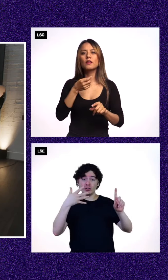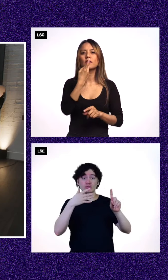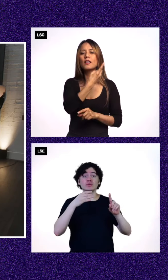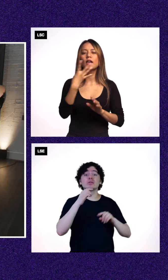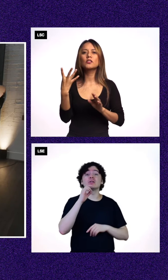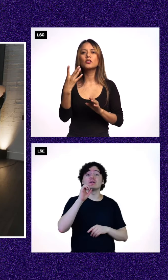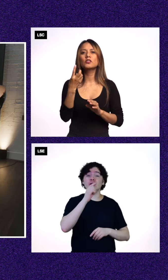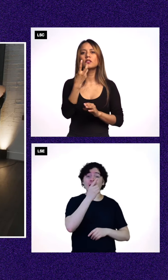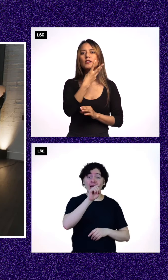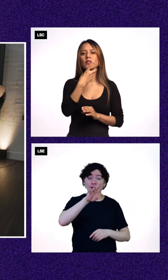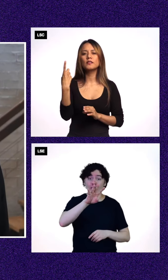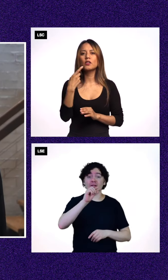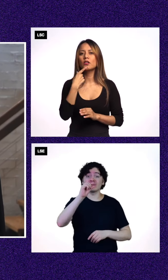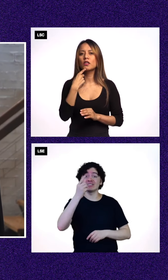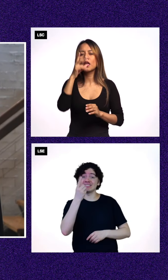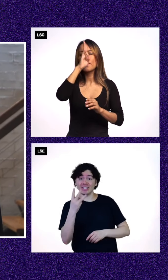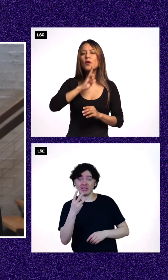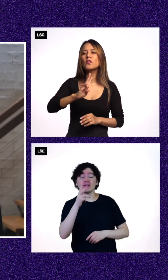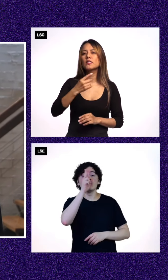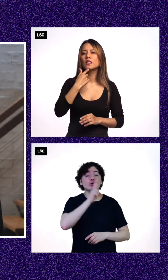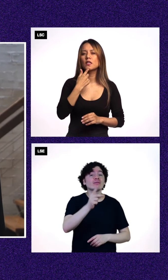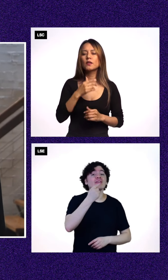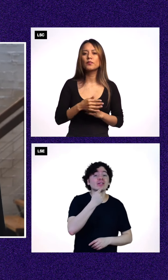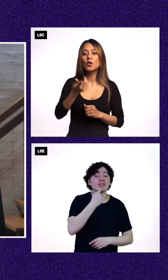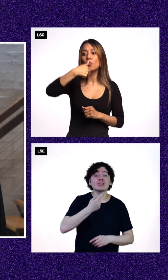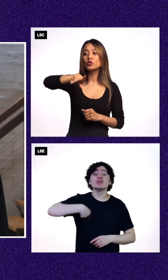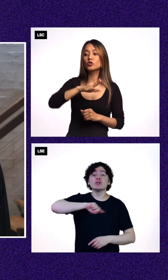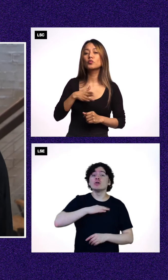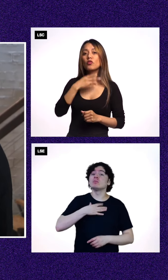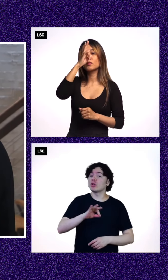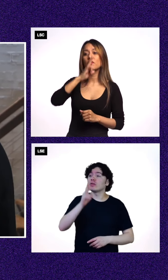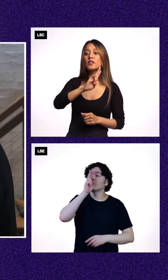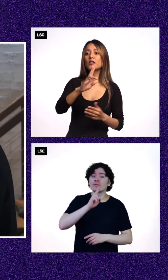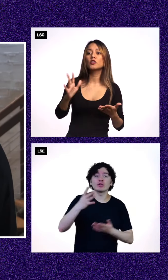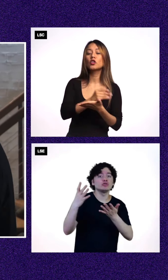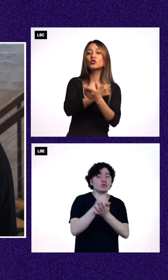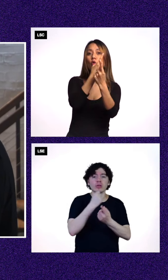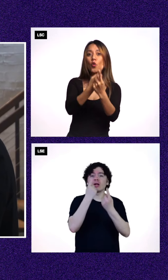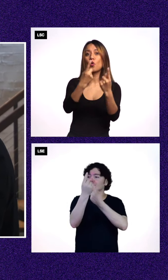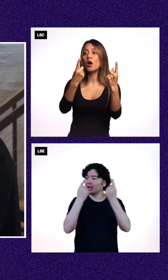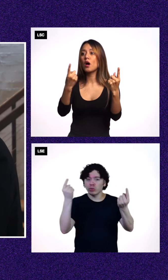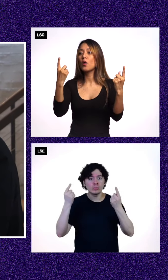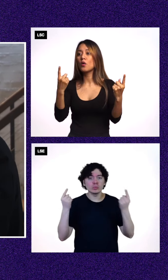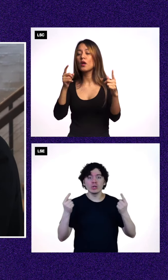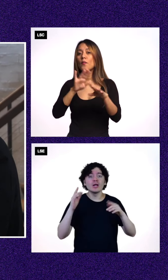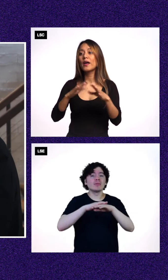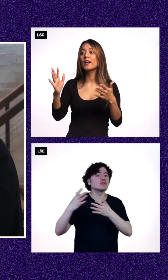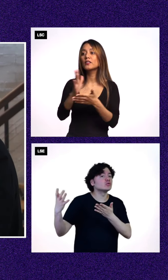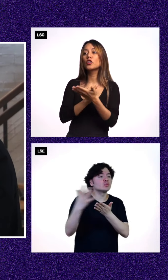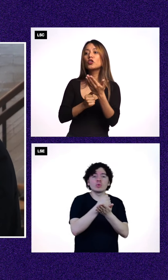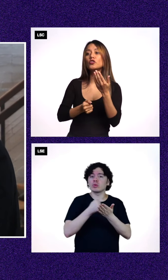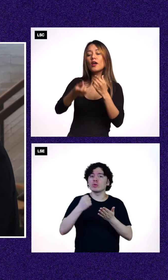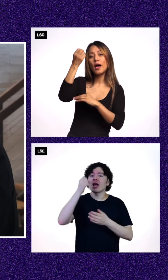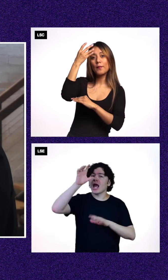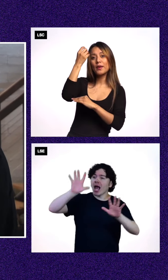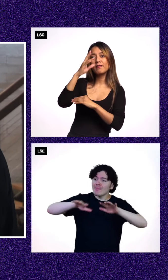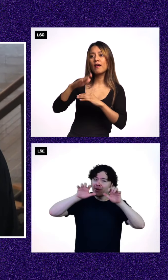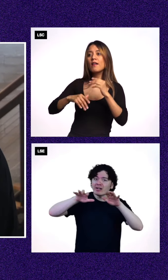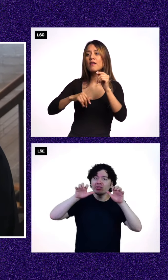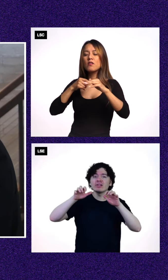14:31 acerca de la profecía. Dice, porque podéis profetizar todos, uno por uno, para que todos aprendan, que crezcan. En